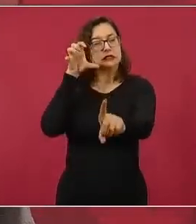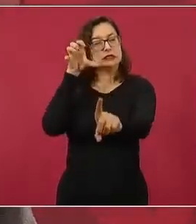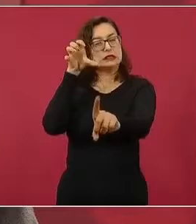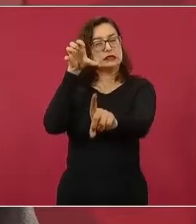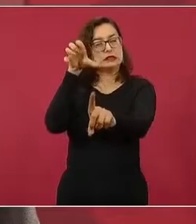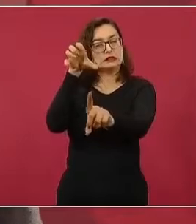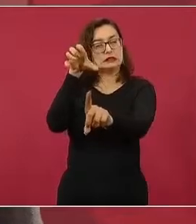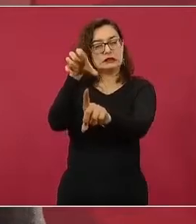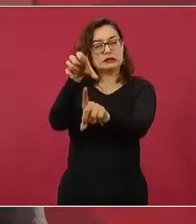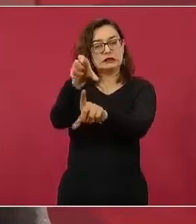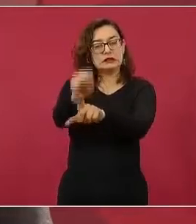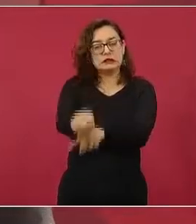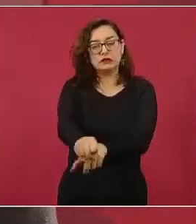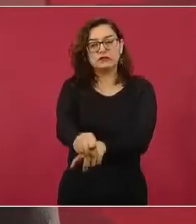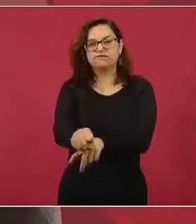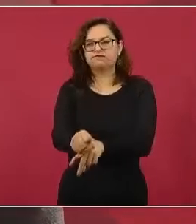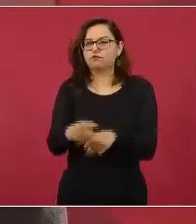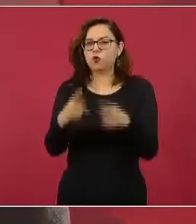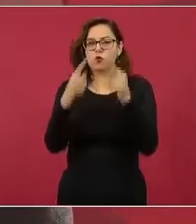No,